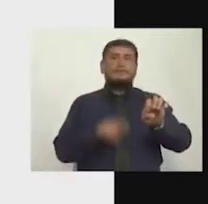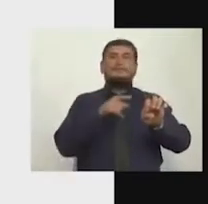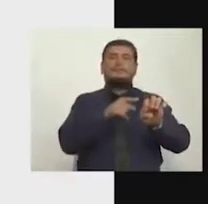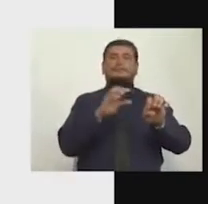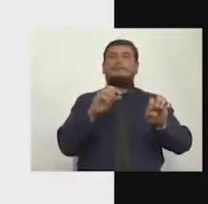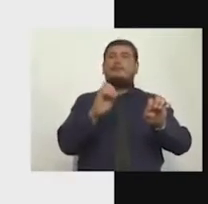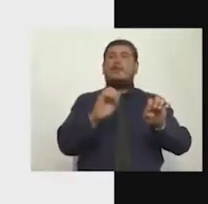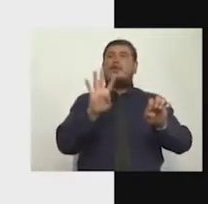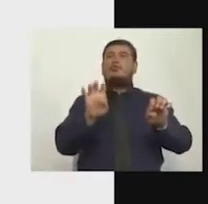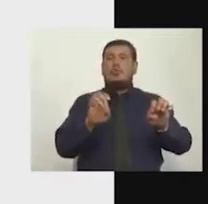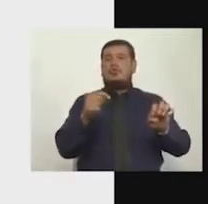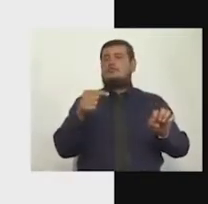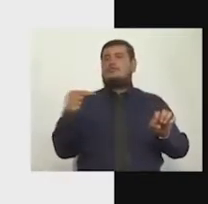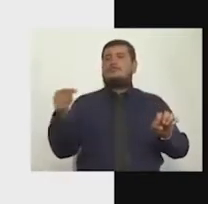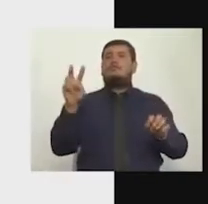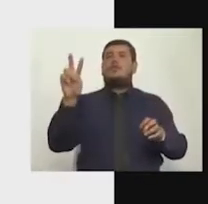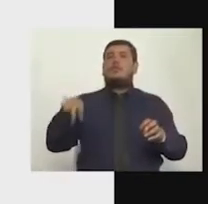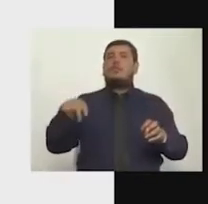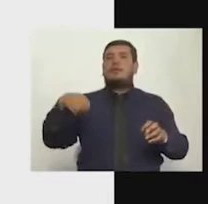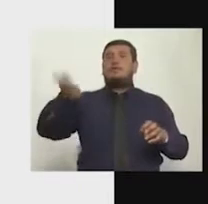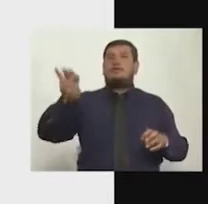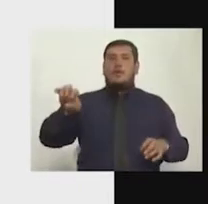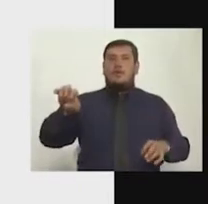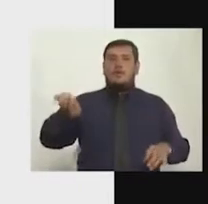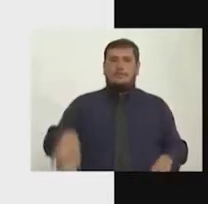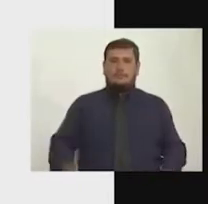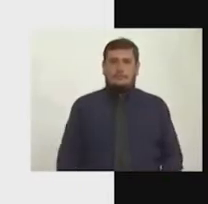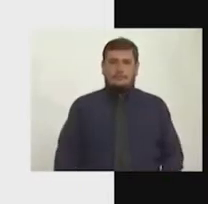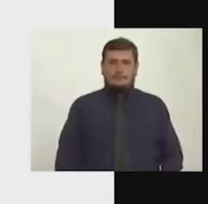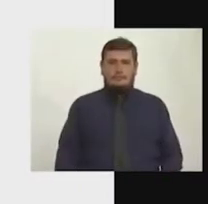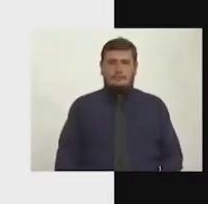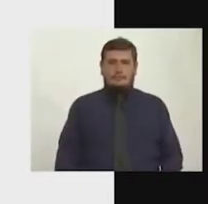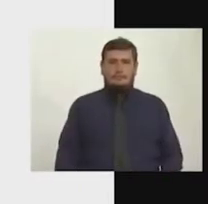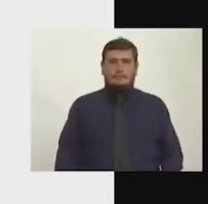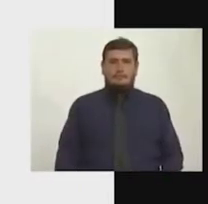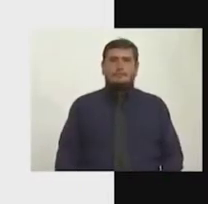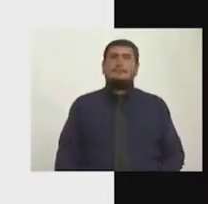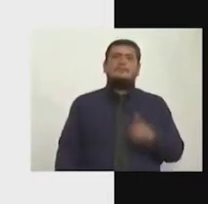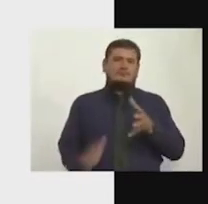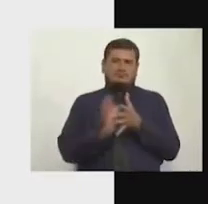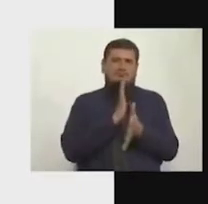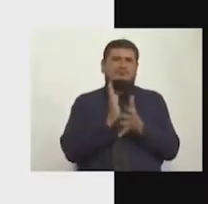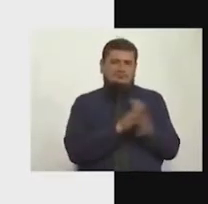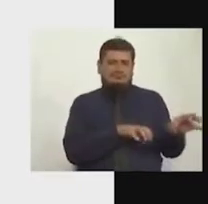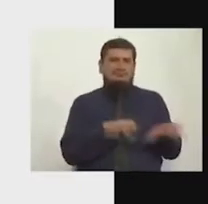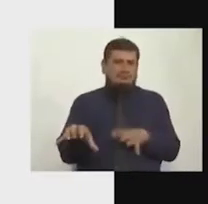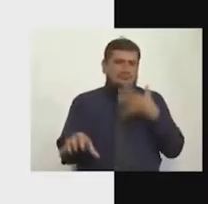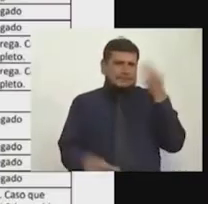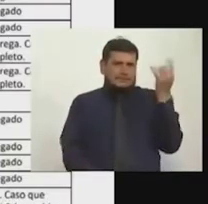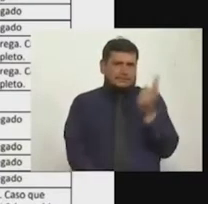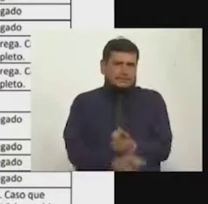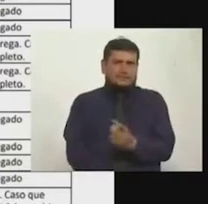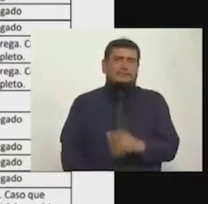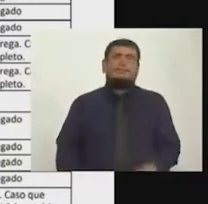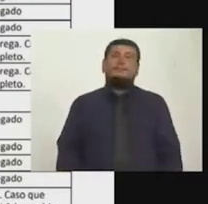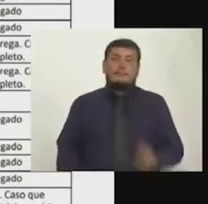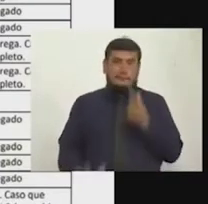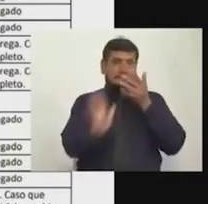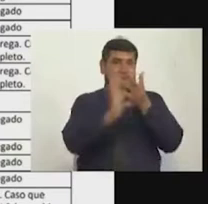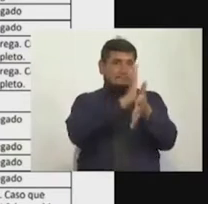19 del 09 de 2019. Esto es un hecho nuevo y reciente. Quiero mostrarles estos